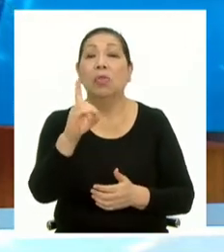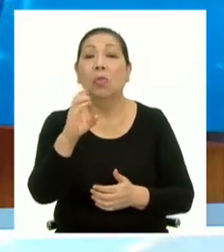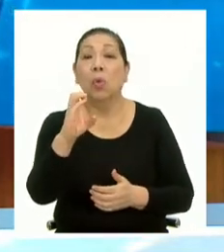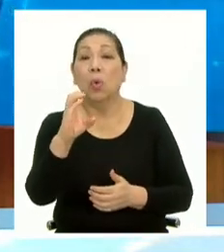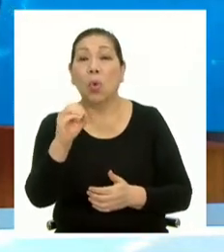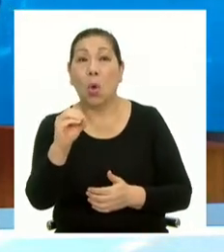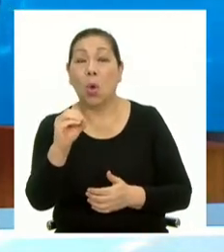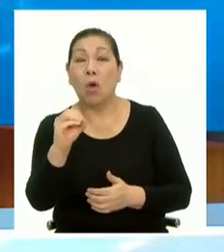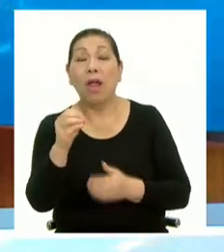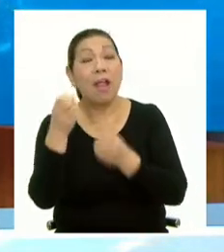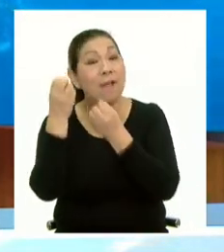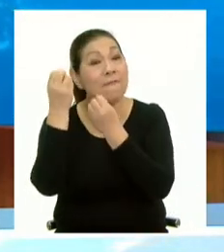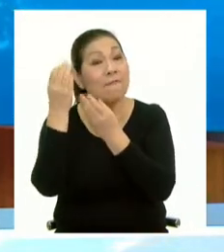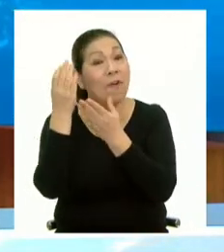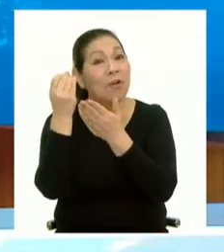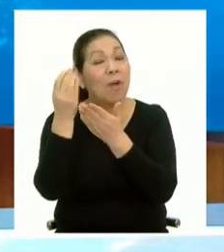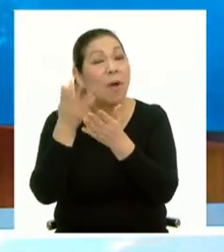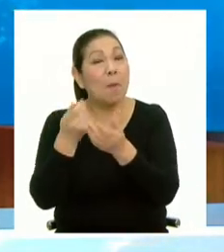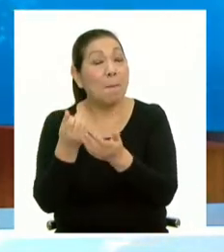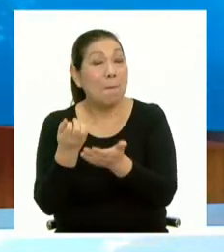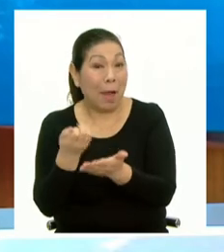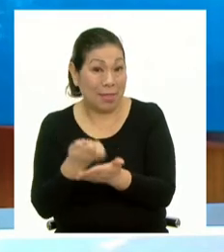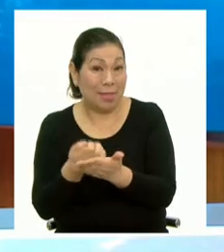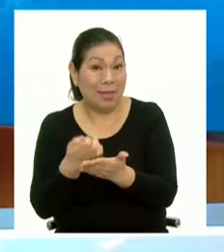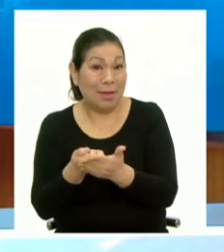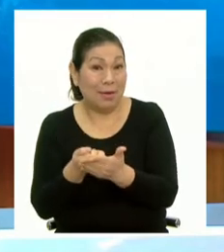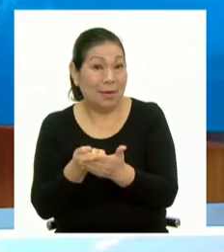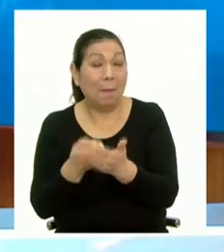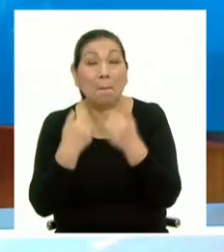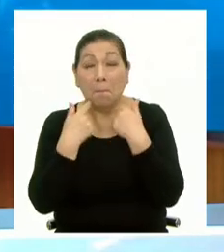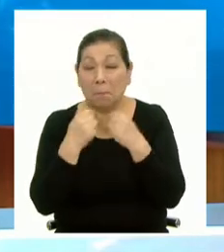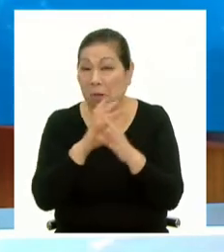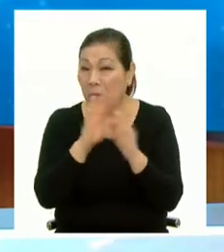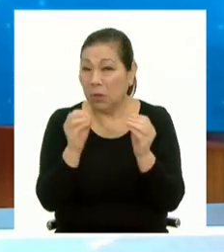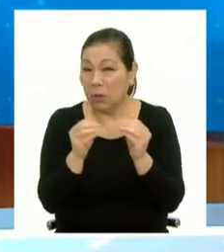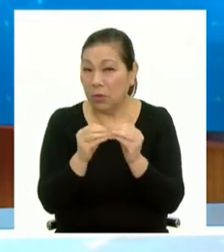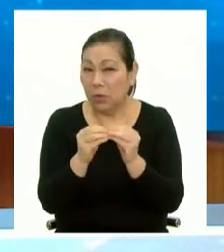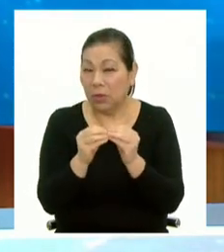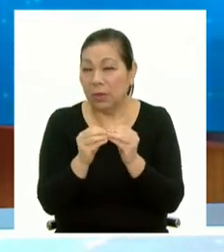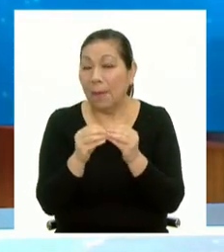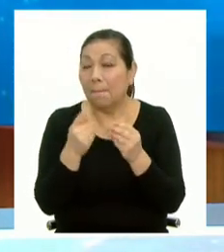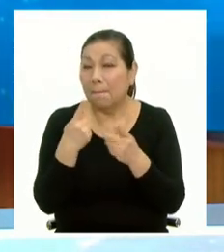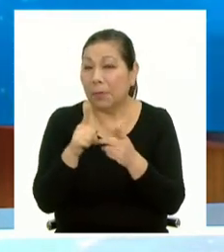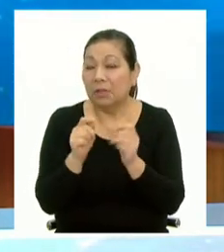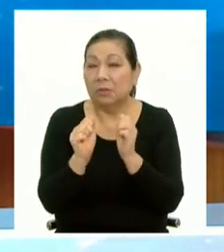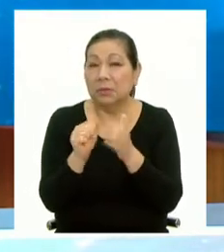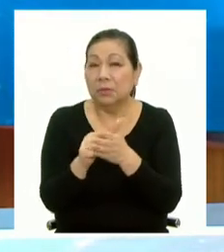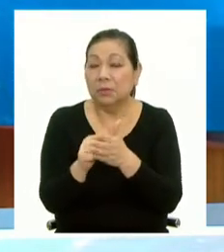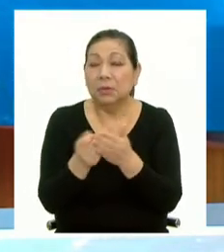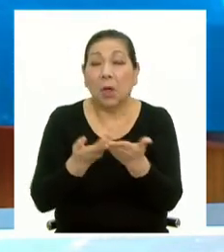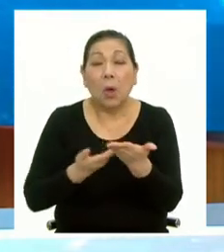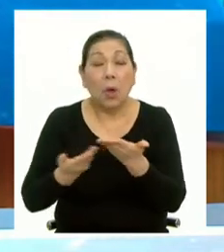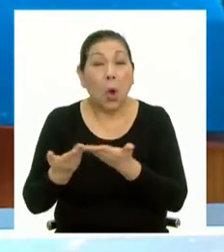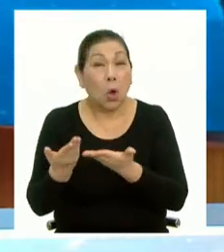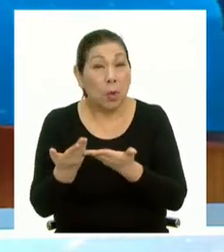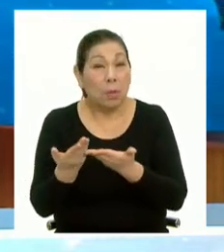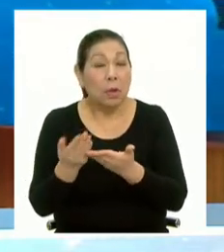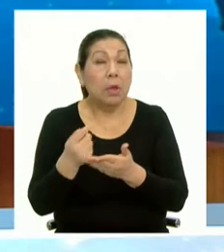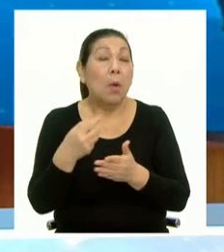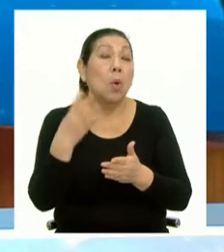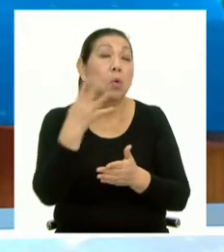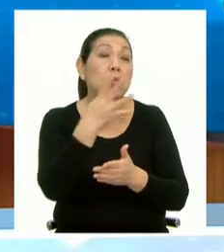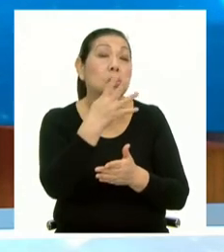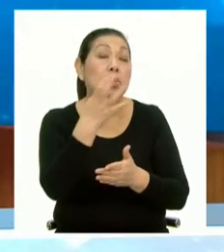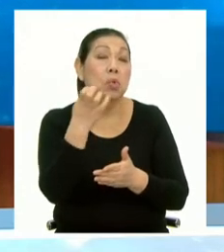su información financiera. Se identificó una pérdida total del capital social y la reserva cooperativa, la cual asciende a más